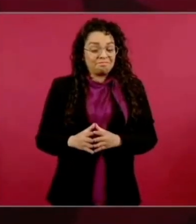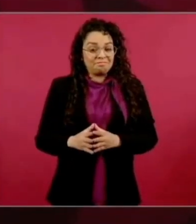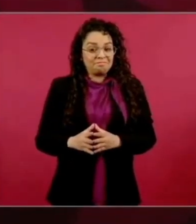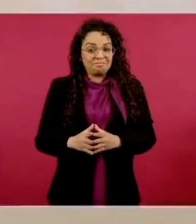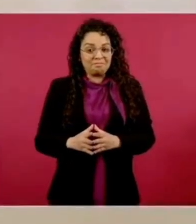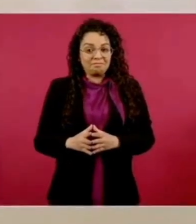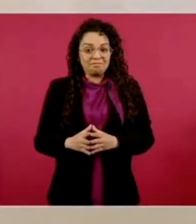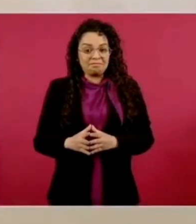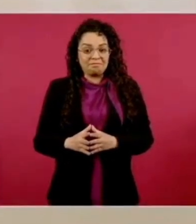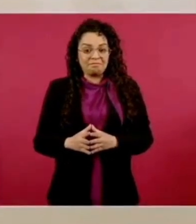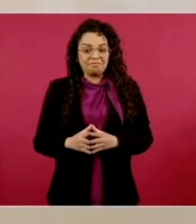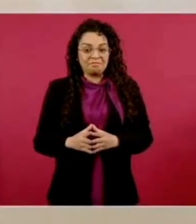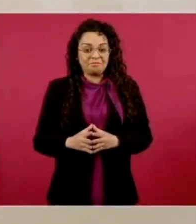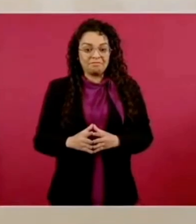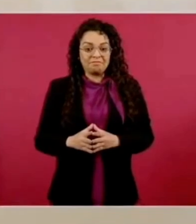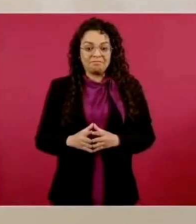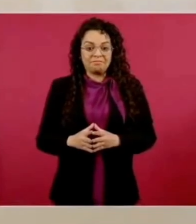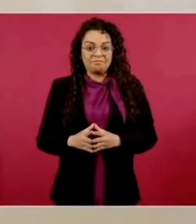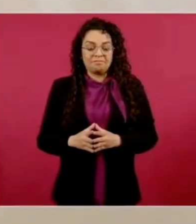¿No ven